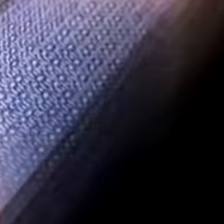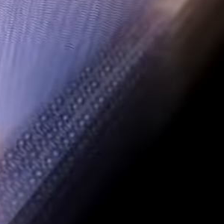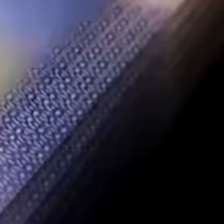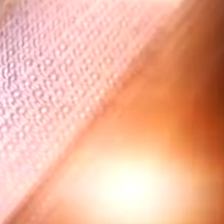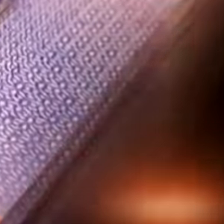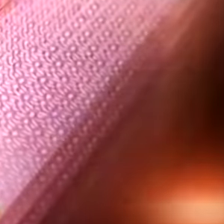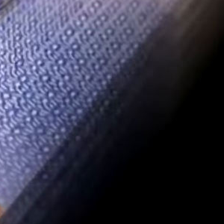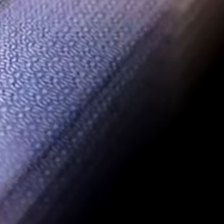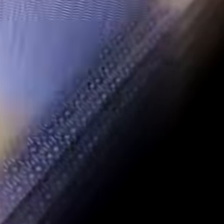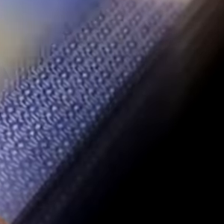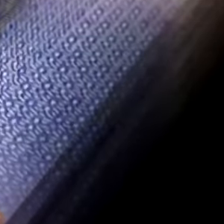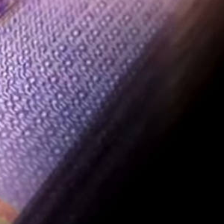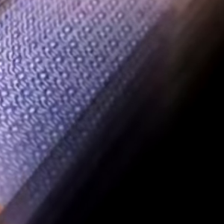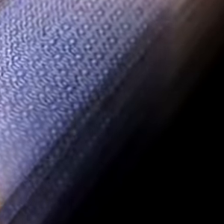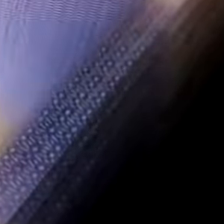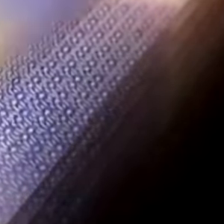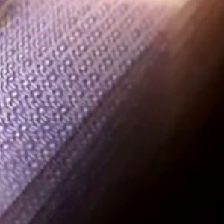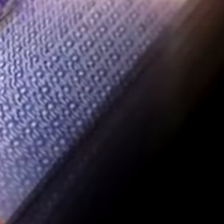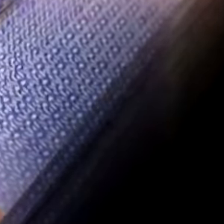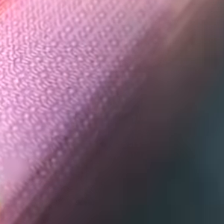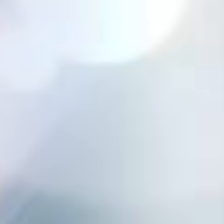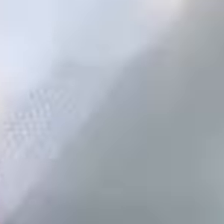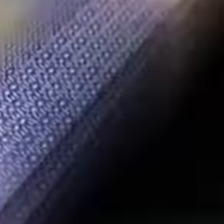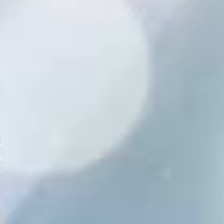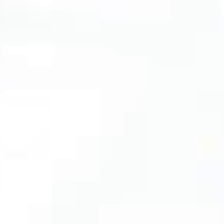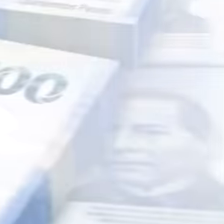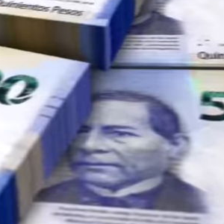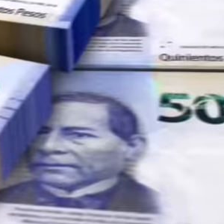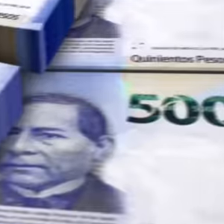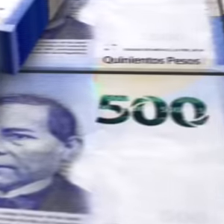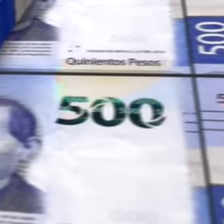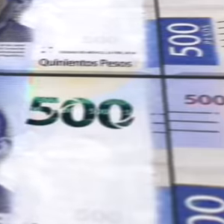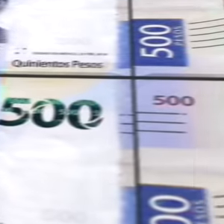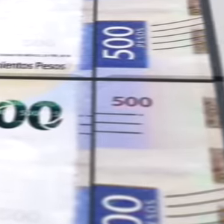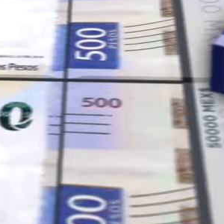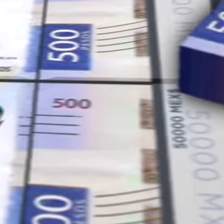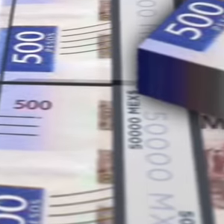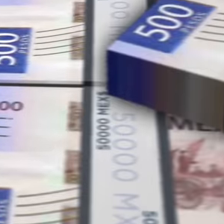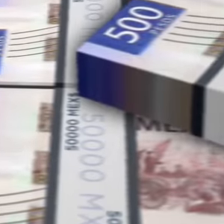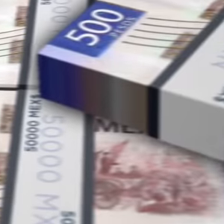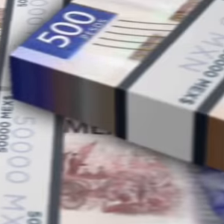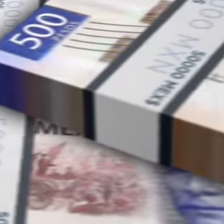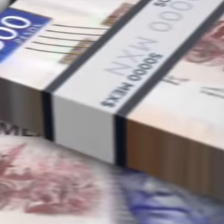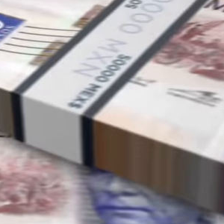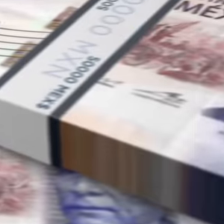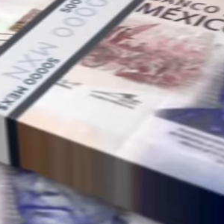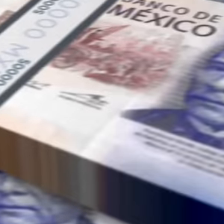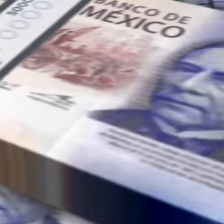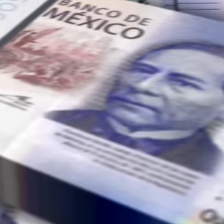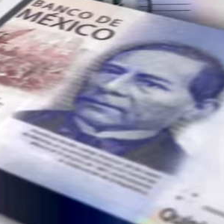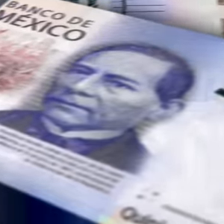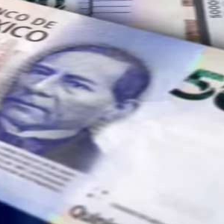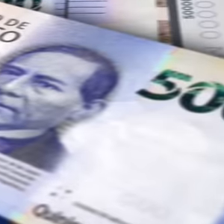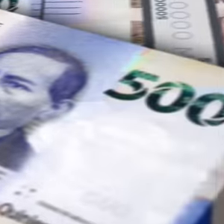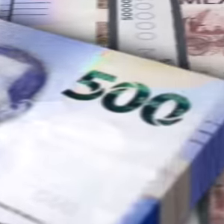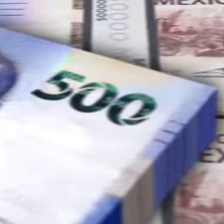propios familiares, quienes cobraban sin trabajar miles y miles de pesos mensuales?